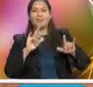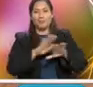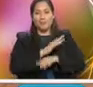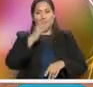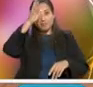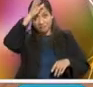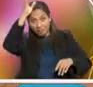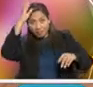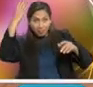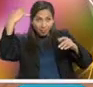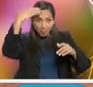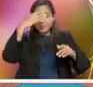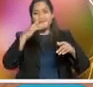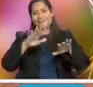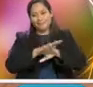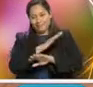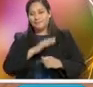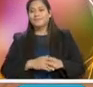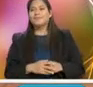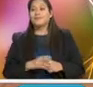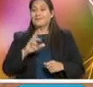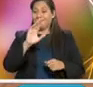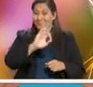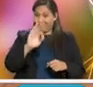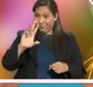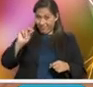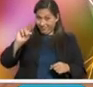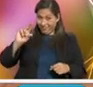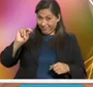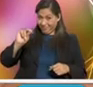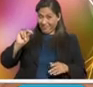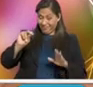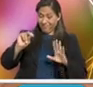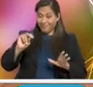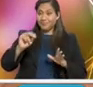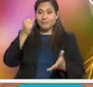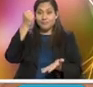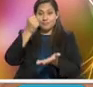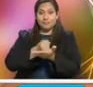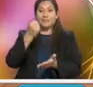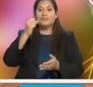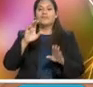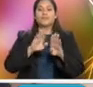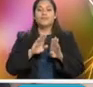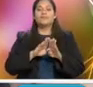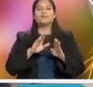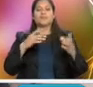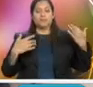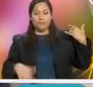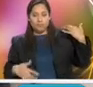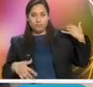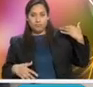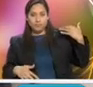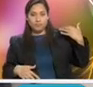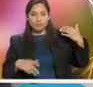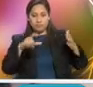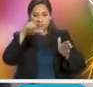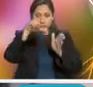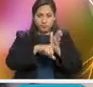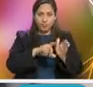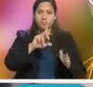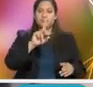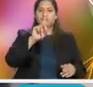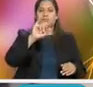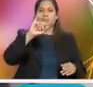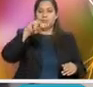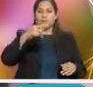Y ya la década ochentera justamente surgió con un sello llamado Comrock, que en ese entonces grabó a Dangerous Rhythm,